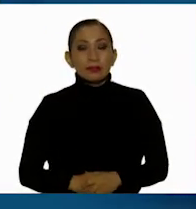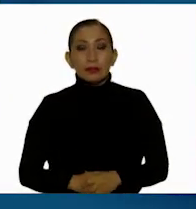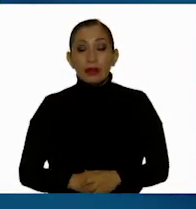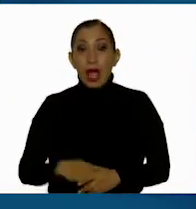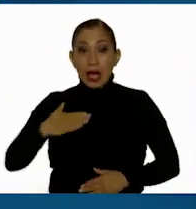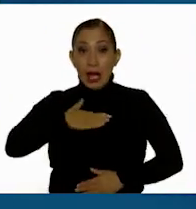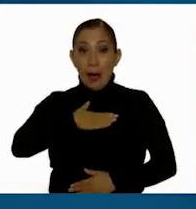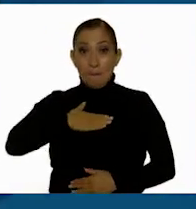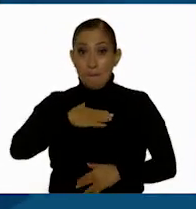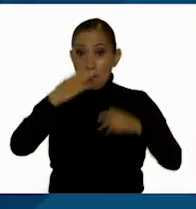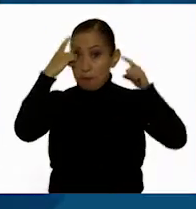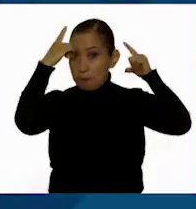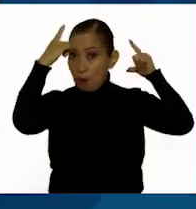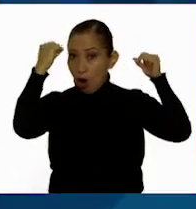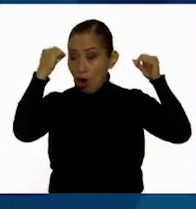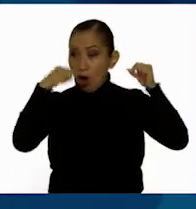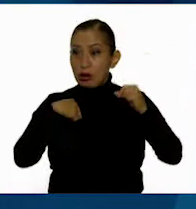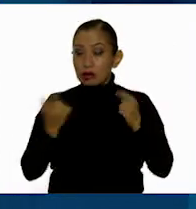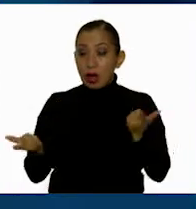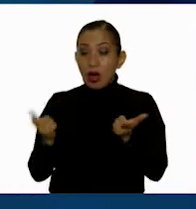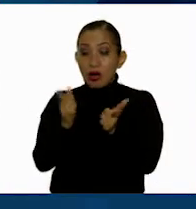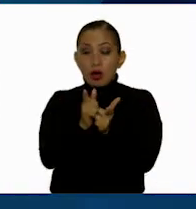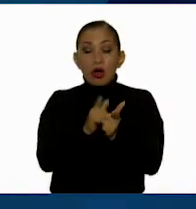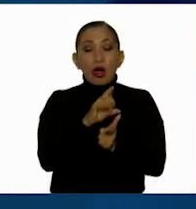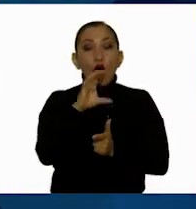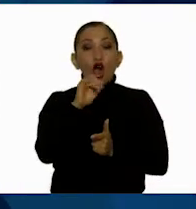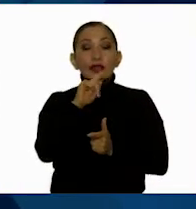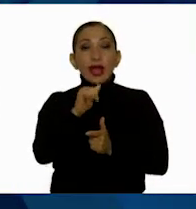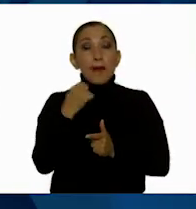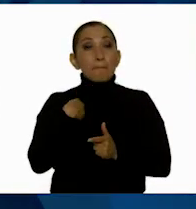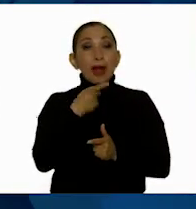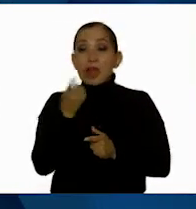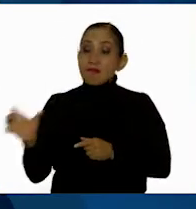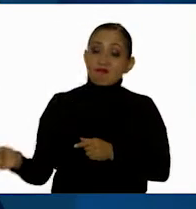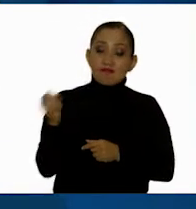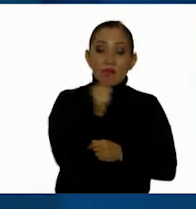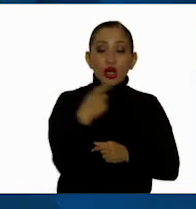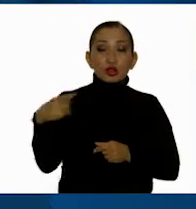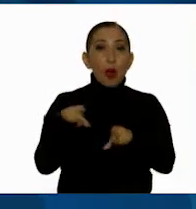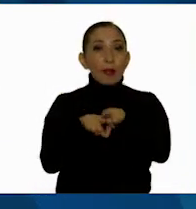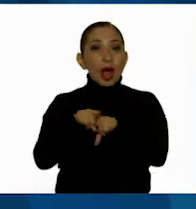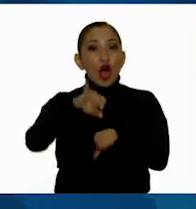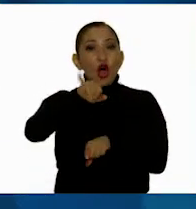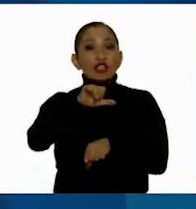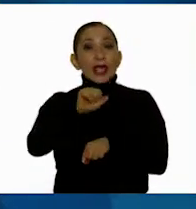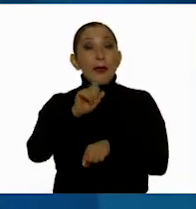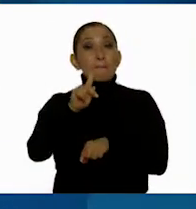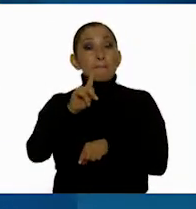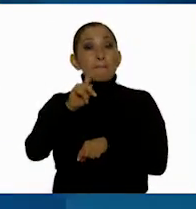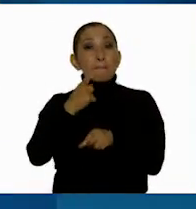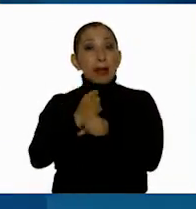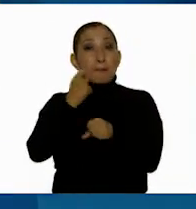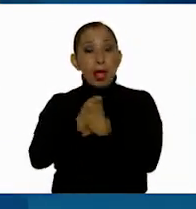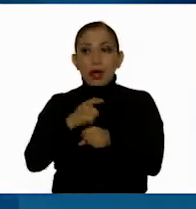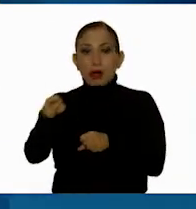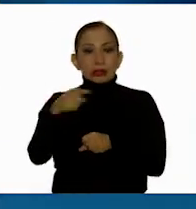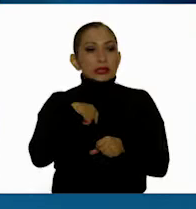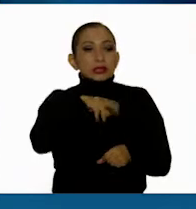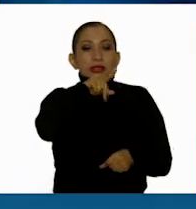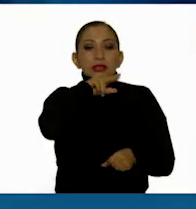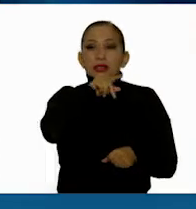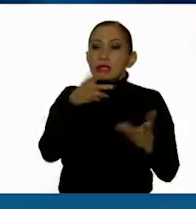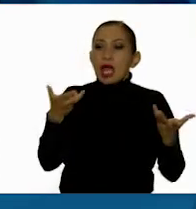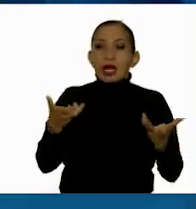Napoleón Bonaparte controla la corte de Madrid e impone en el trono a su hermano José I. La inquietud es general.